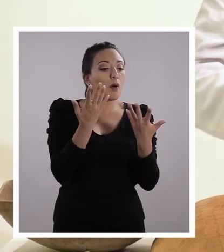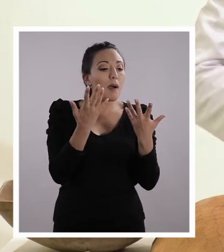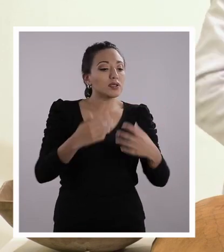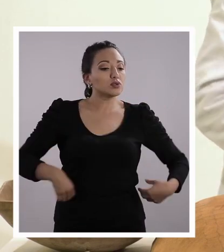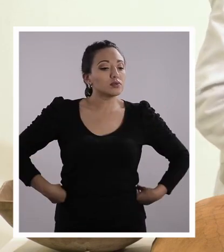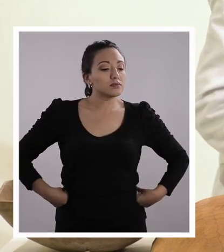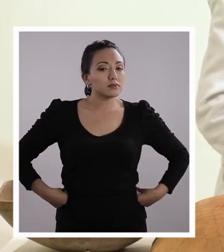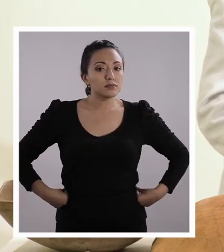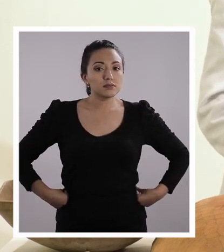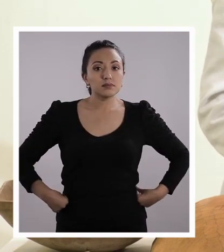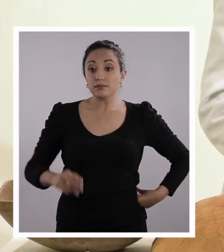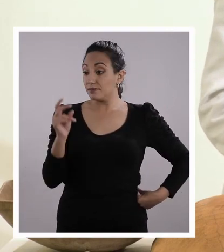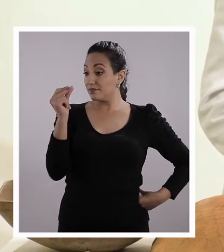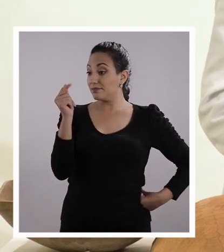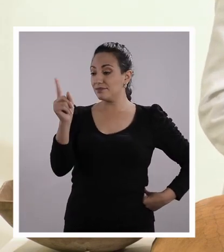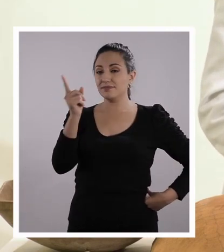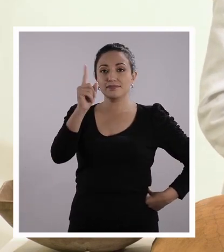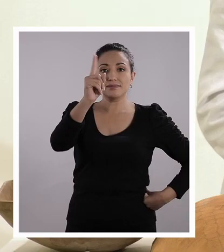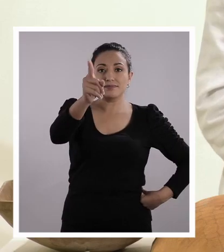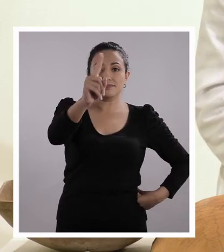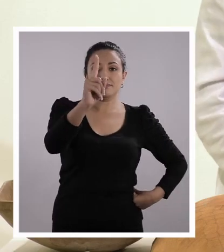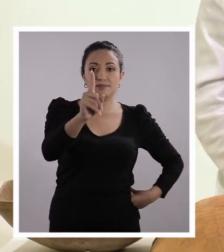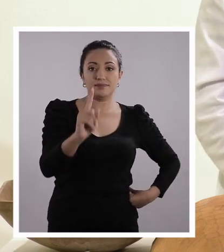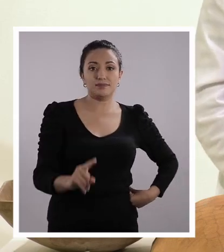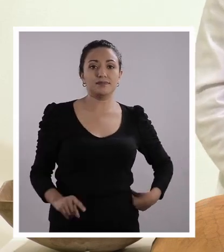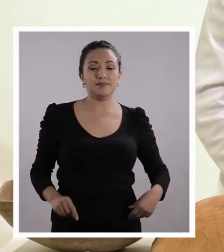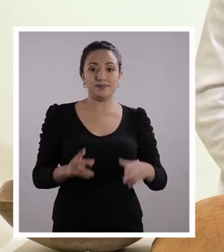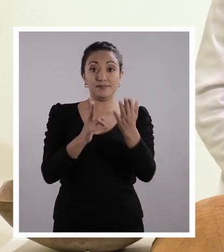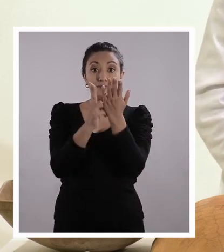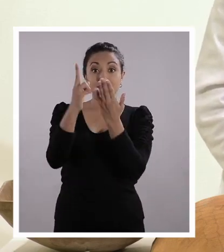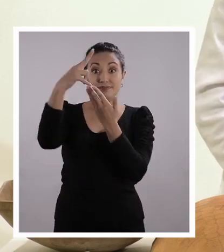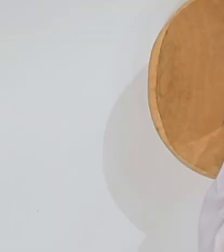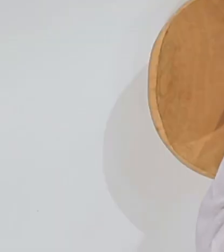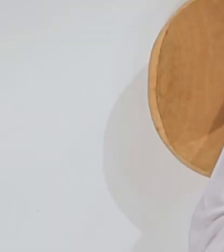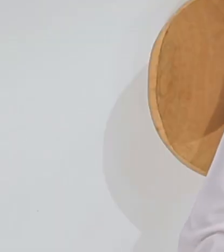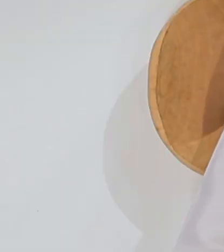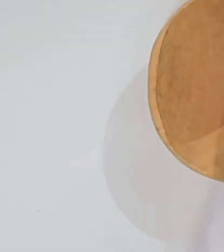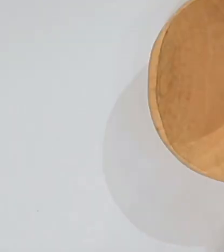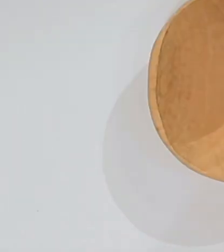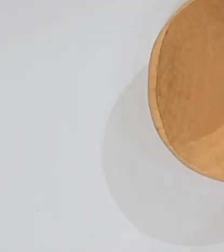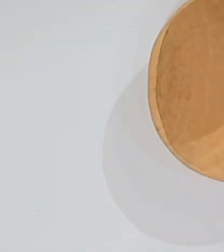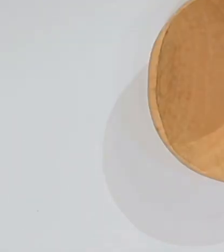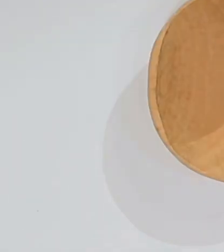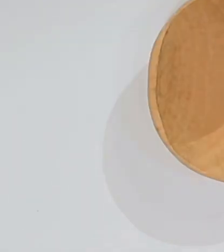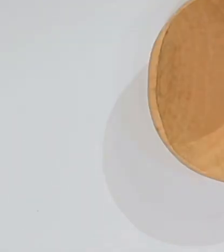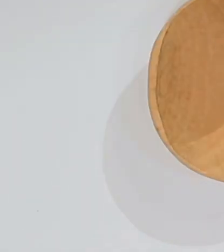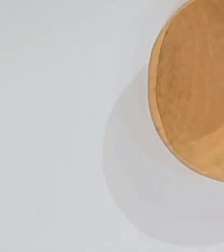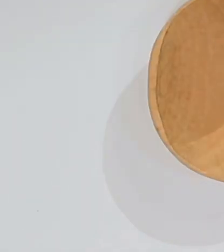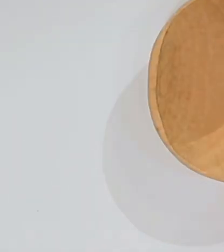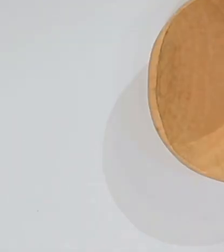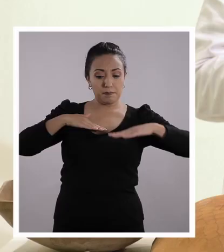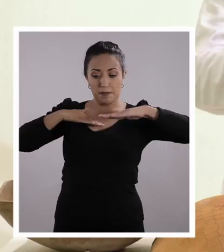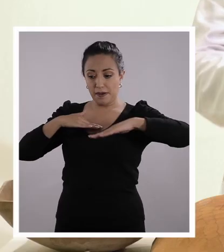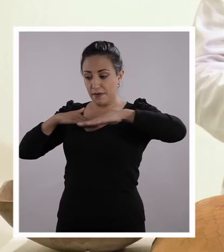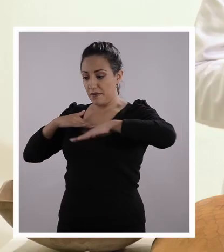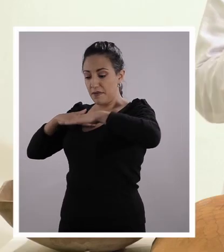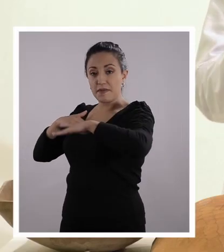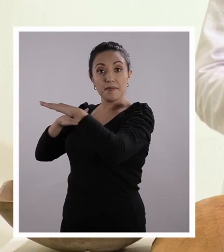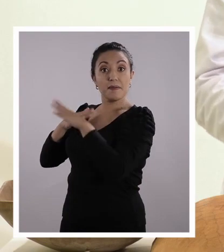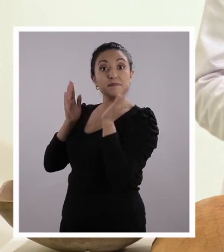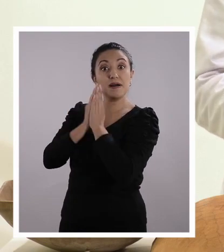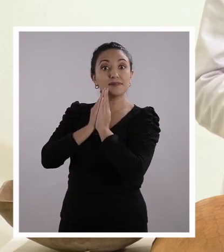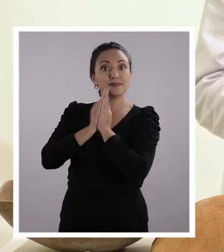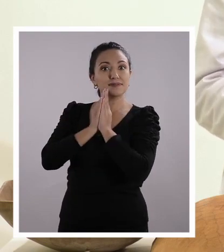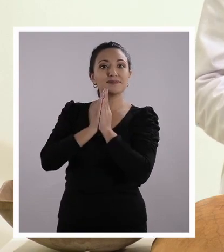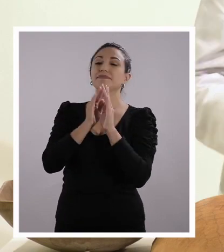cómo podemos tener muchas manos ya se probó yo sé que tú decides y podemos en esta hoja dibujar nuestras manos recortarla y